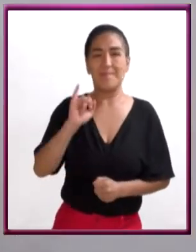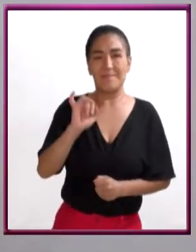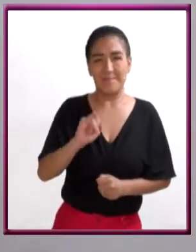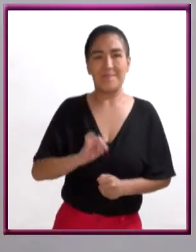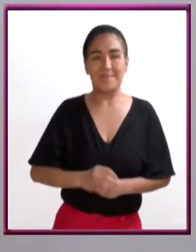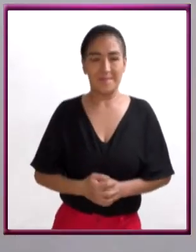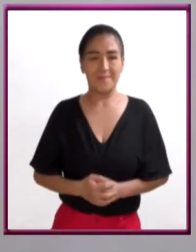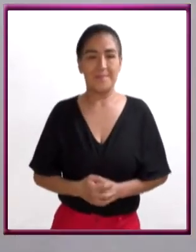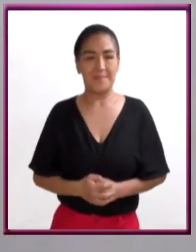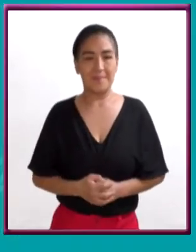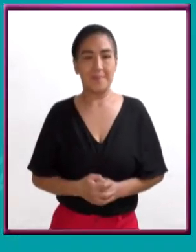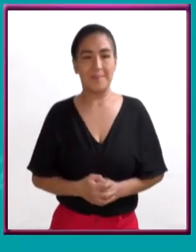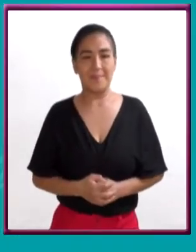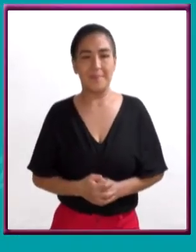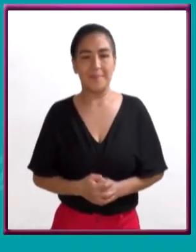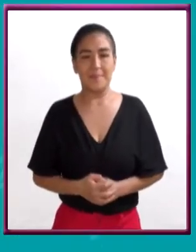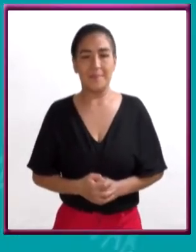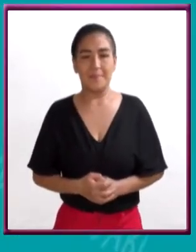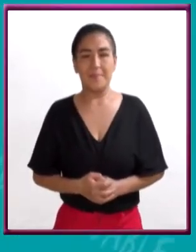Sí.